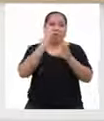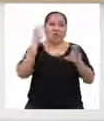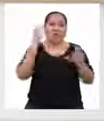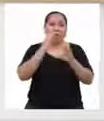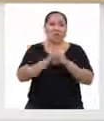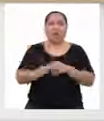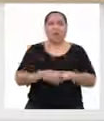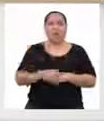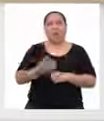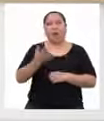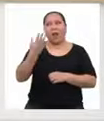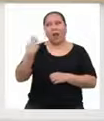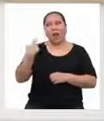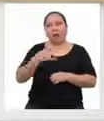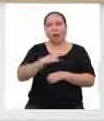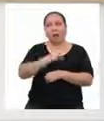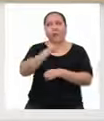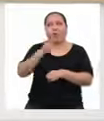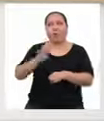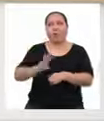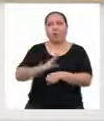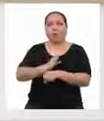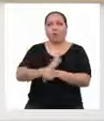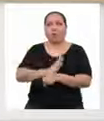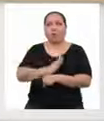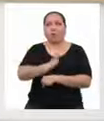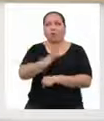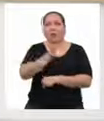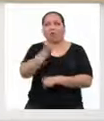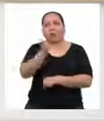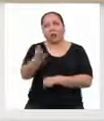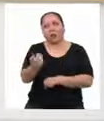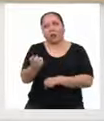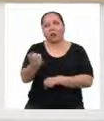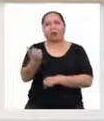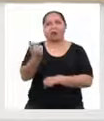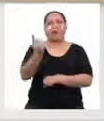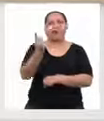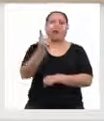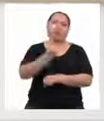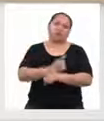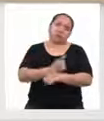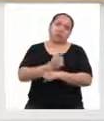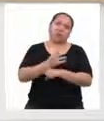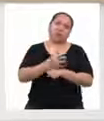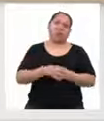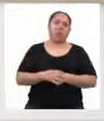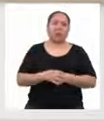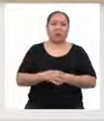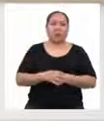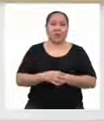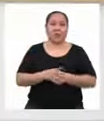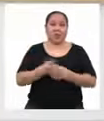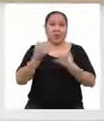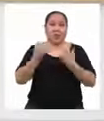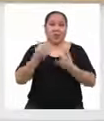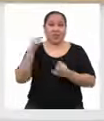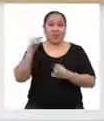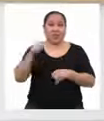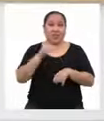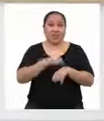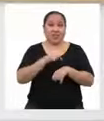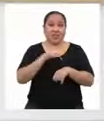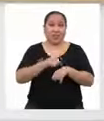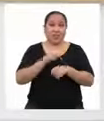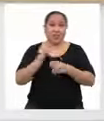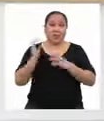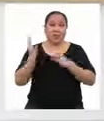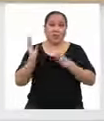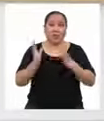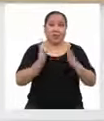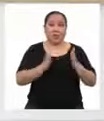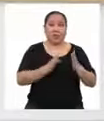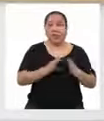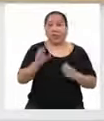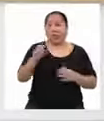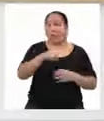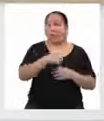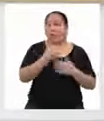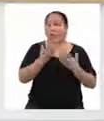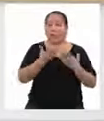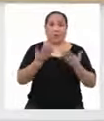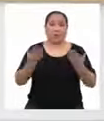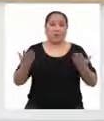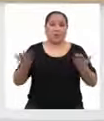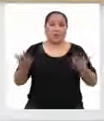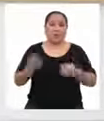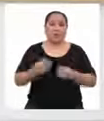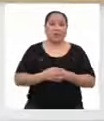horas al día en llegar al colegio donde enseño y luego volver a mi casa. Ahora empleo esas horas para desarrollar otros